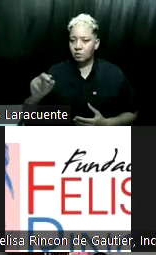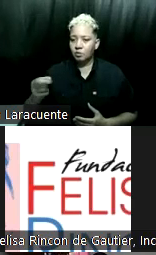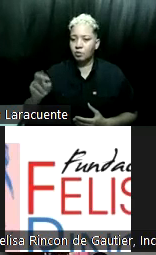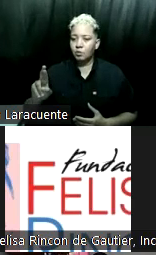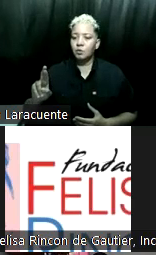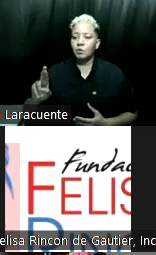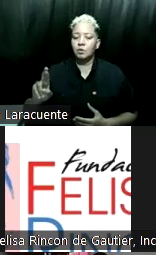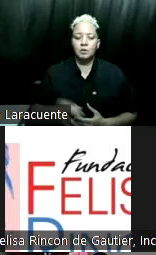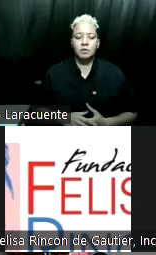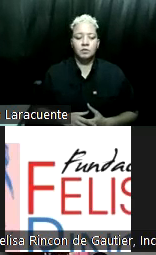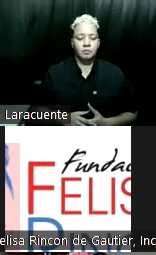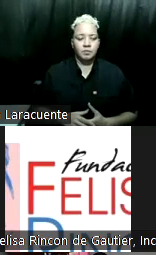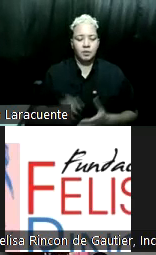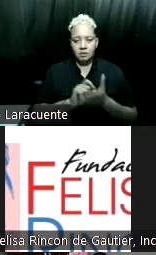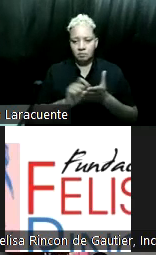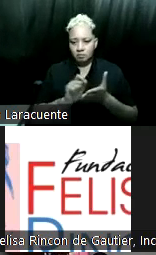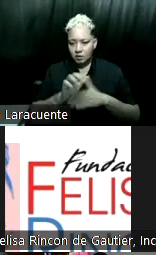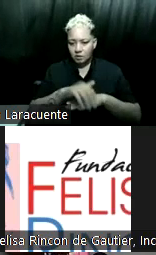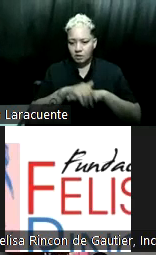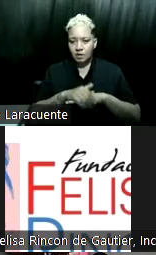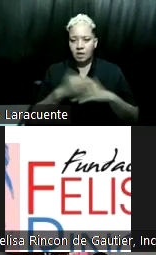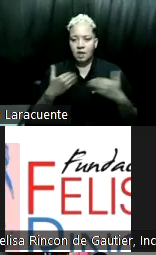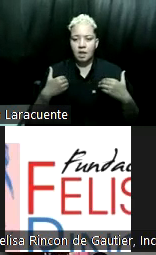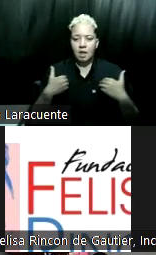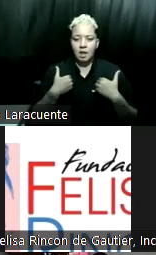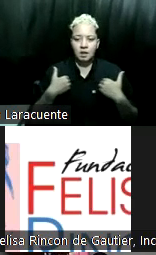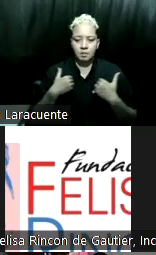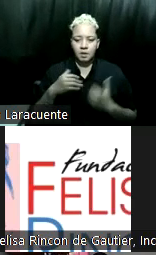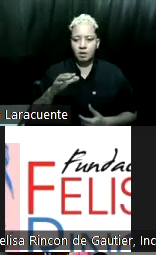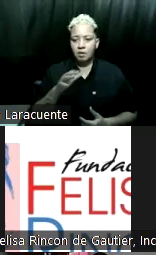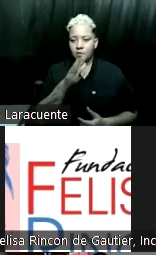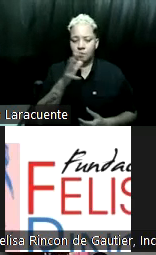y periodista inglés y autor de Animal Farm y